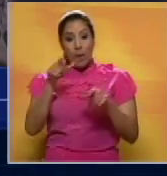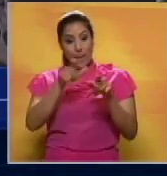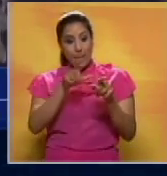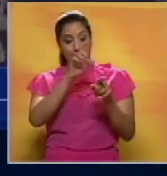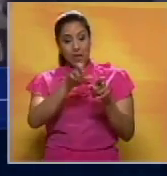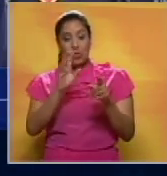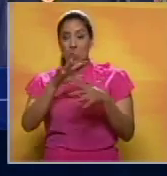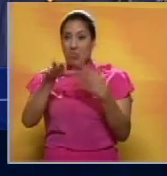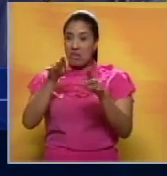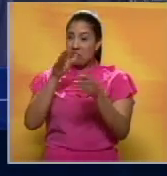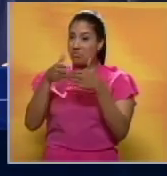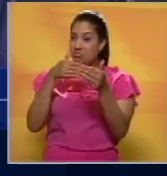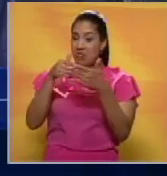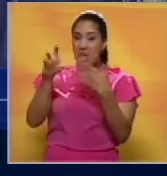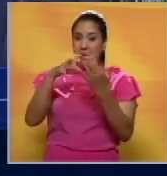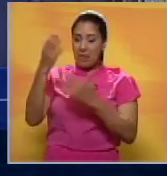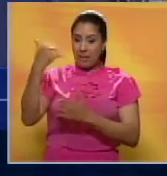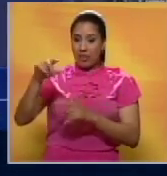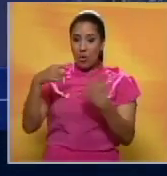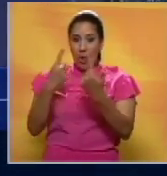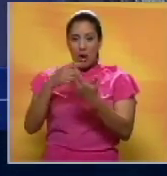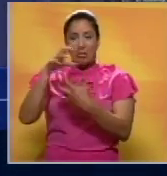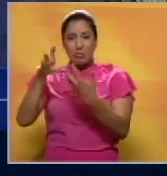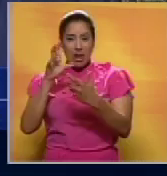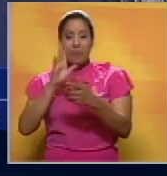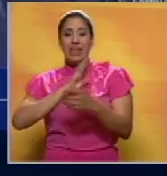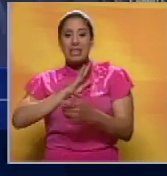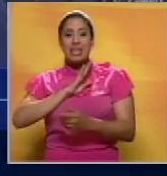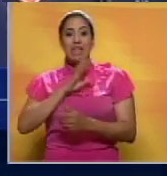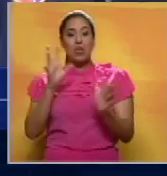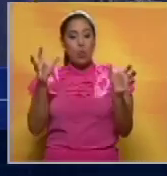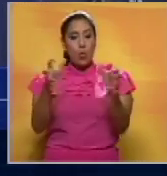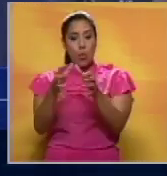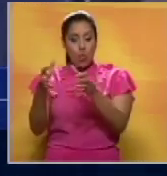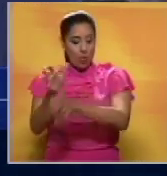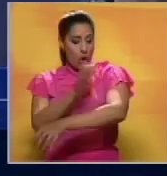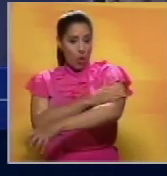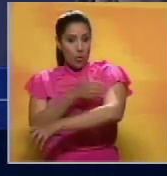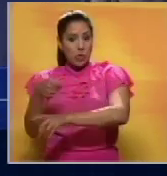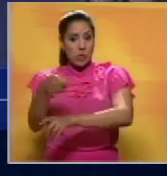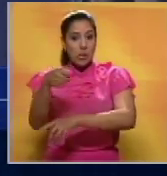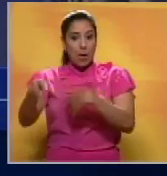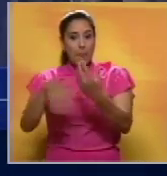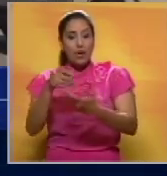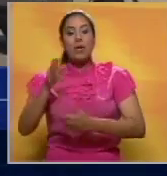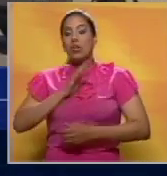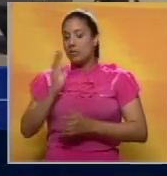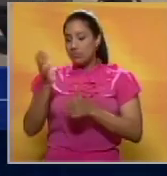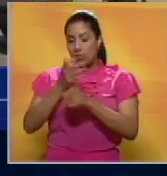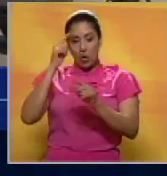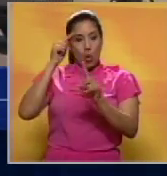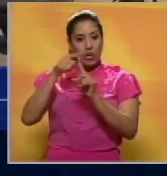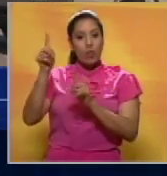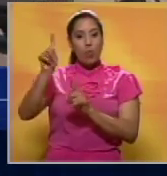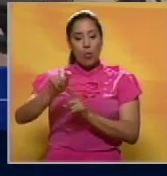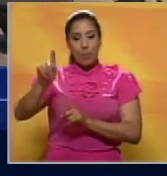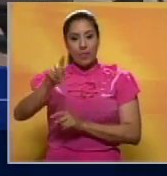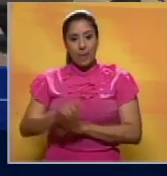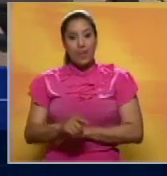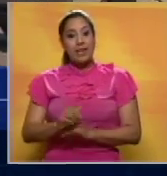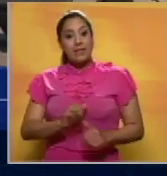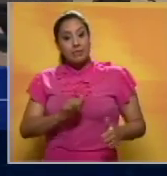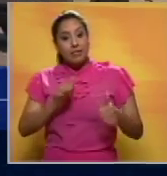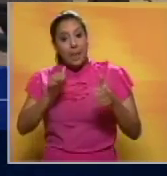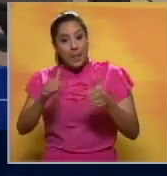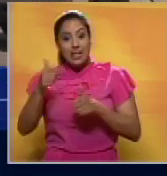hechos irregulares registrados en la zona por parte de sectores opositores, fue alcanzada la meta mensual, cuando